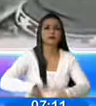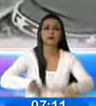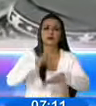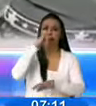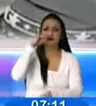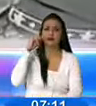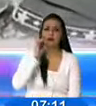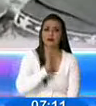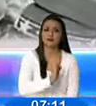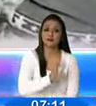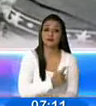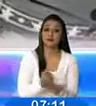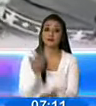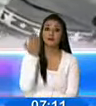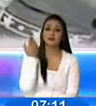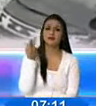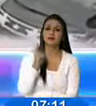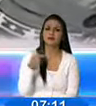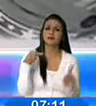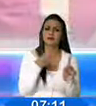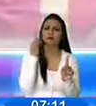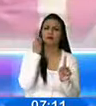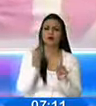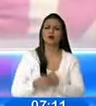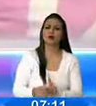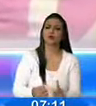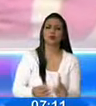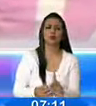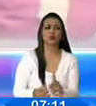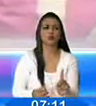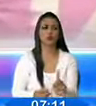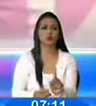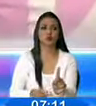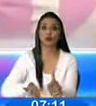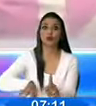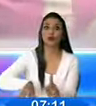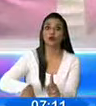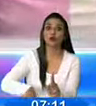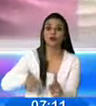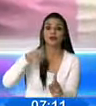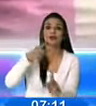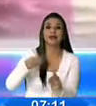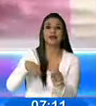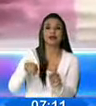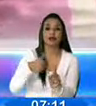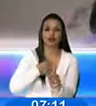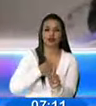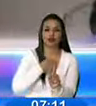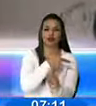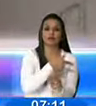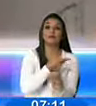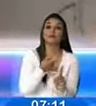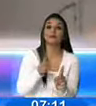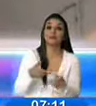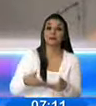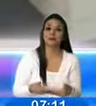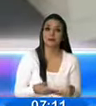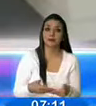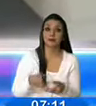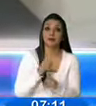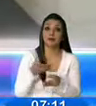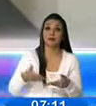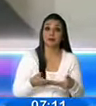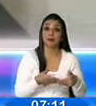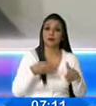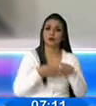la semana pasada también tuvo está molesta señora por aquí queriéndose llevar al niño de mi hija a un bebé de aquí la bebé se encontraba aquí en el cuarto